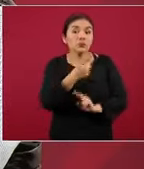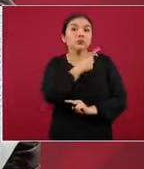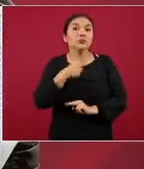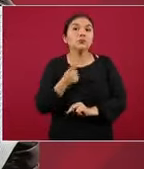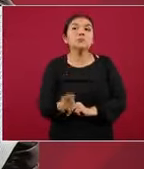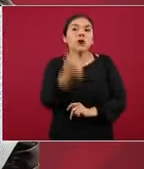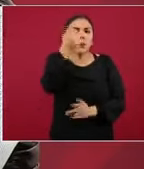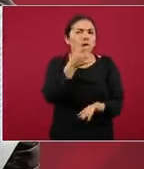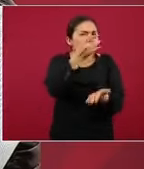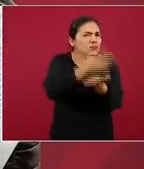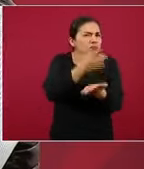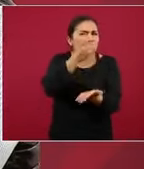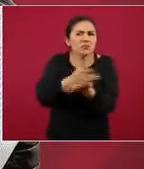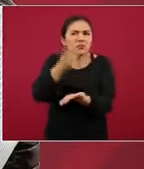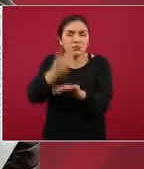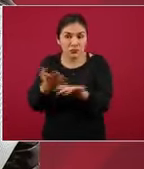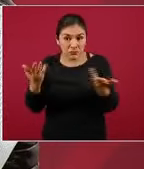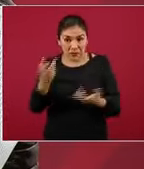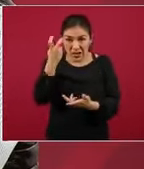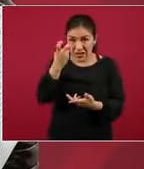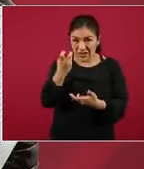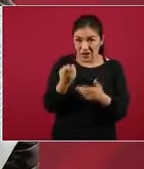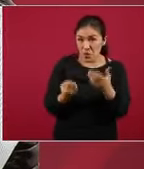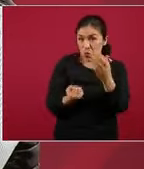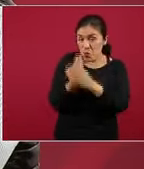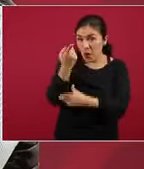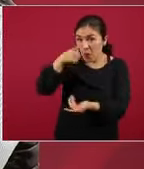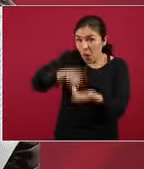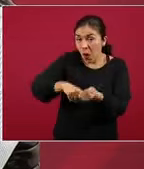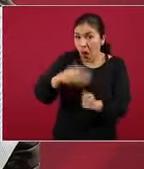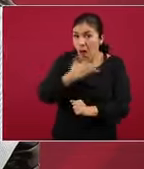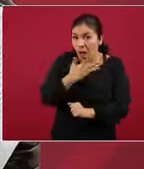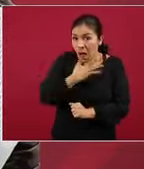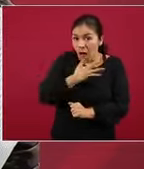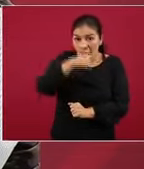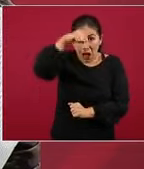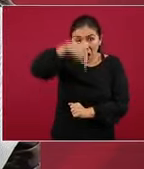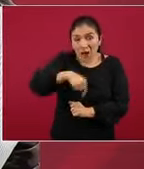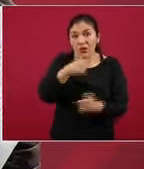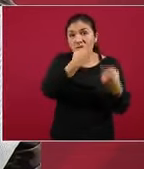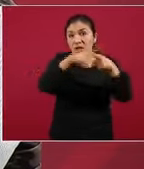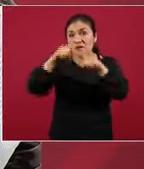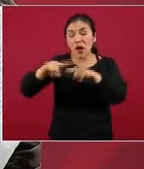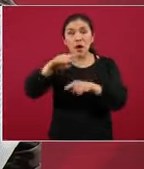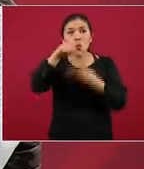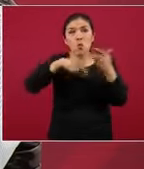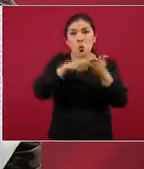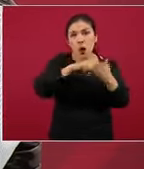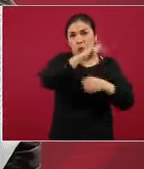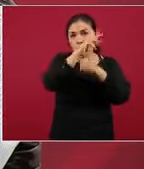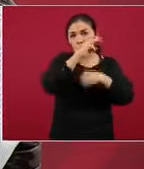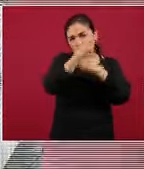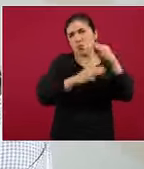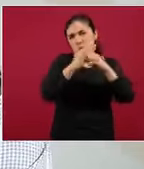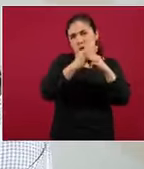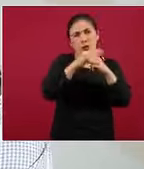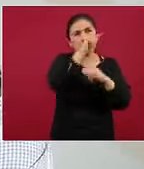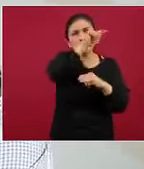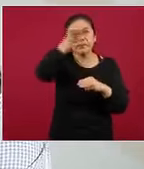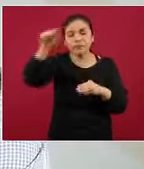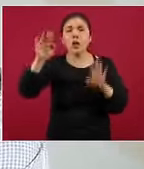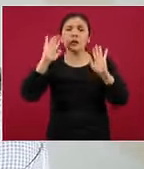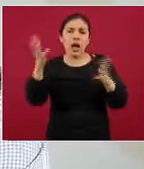poder identificar si la variante se encuentra presente en los diferentes territorios. Esto es un trabajo que ya empezó